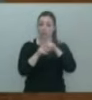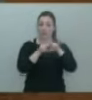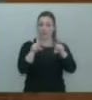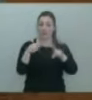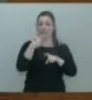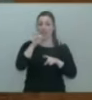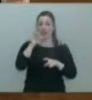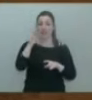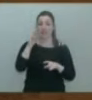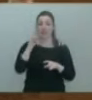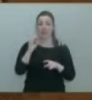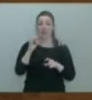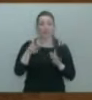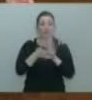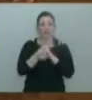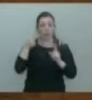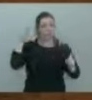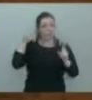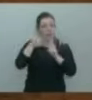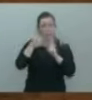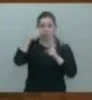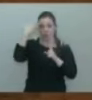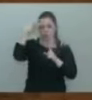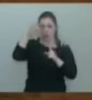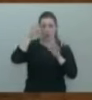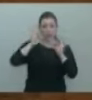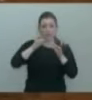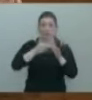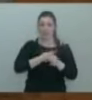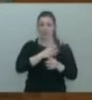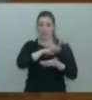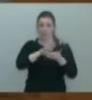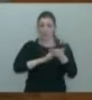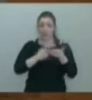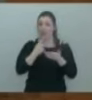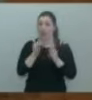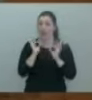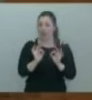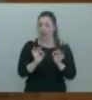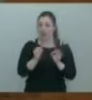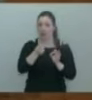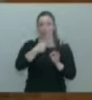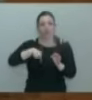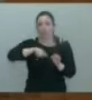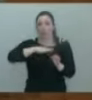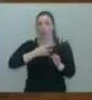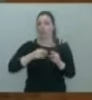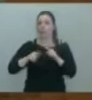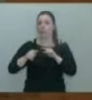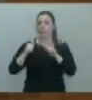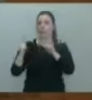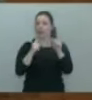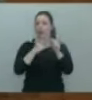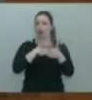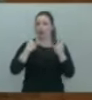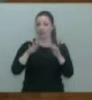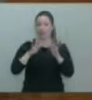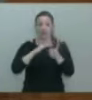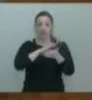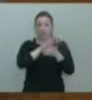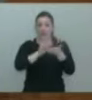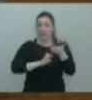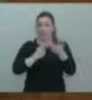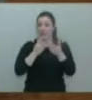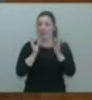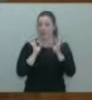persiguió desde el principio una única finalidad, y así lo reconoce el informe de la sindicatura. Podemos discutir lo que queramos, pero el informe de la sindicatura es claro al respecto: que la